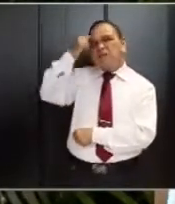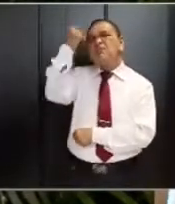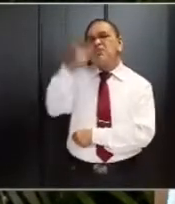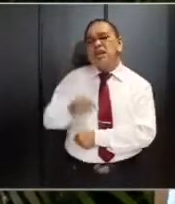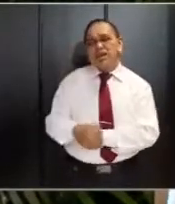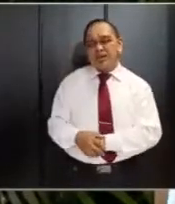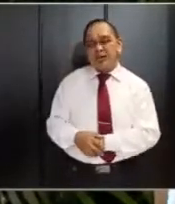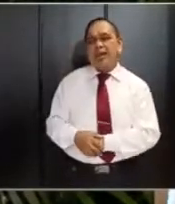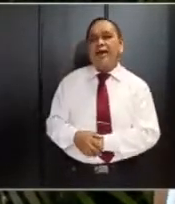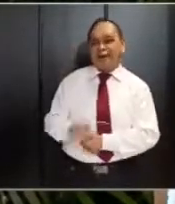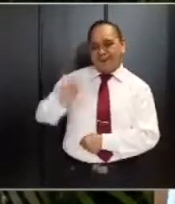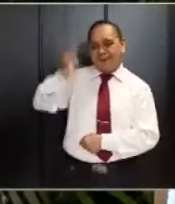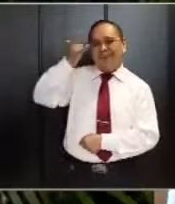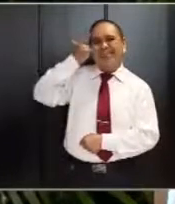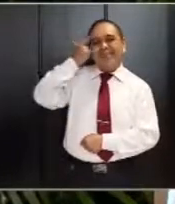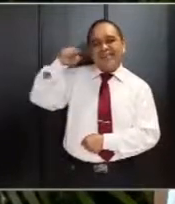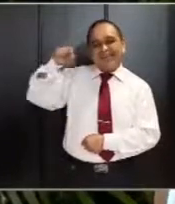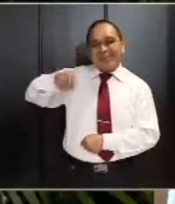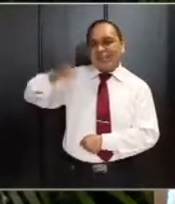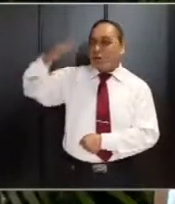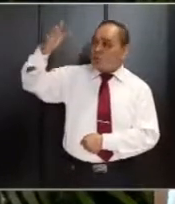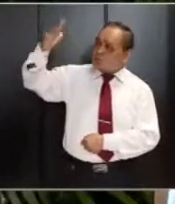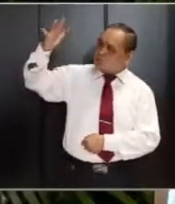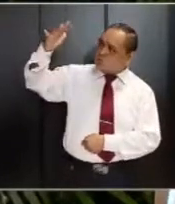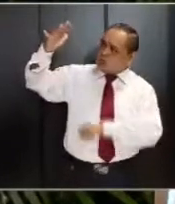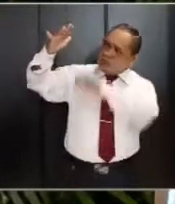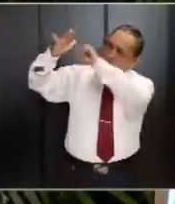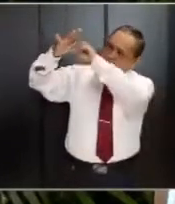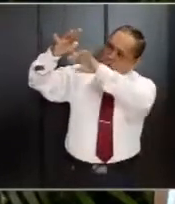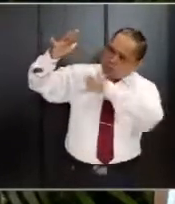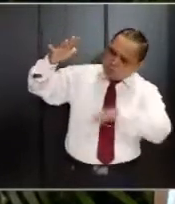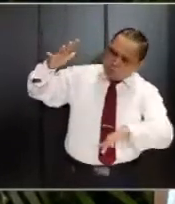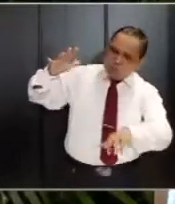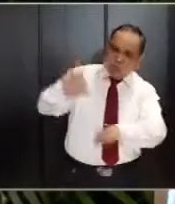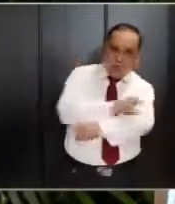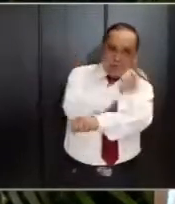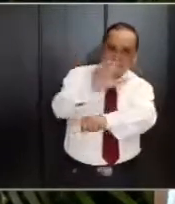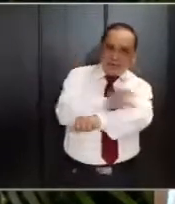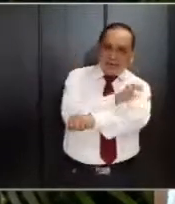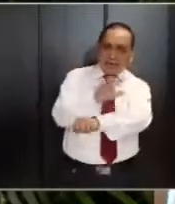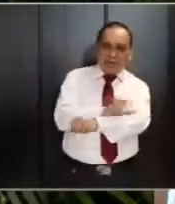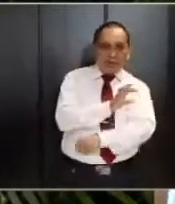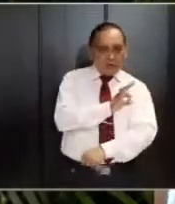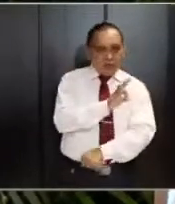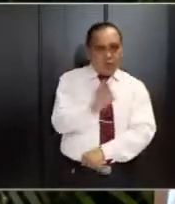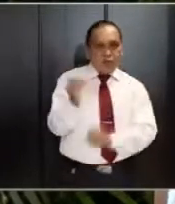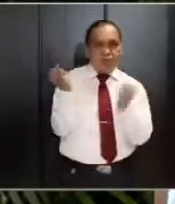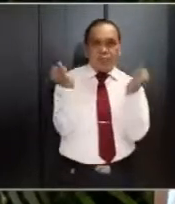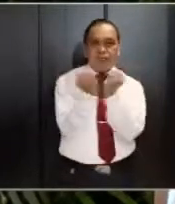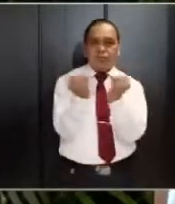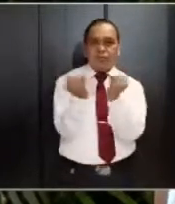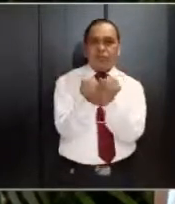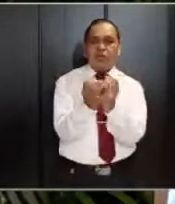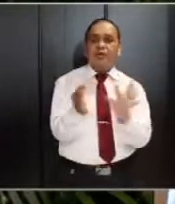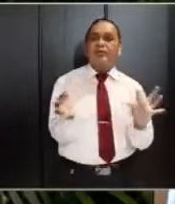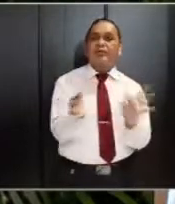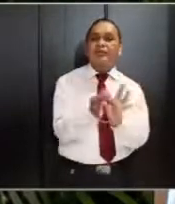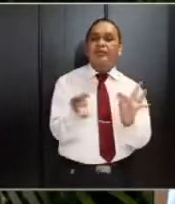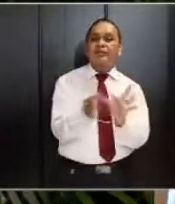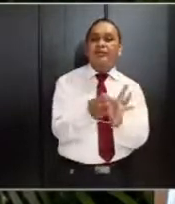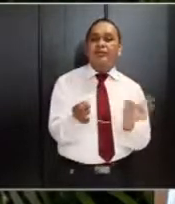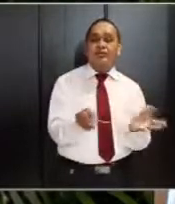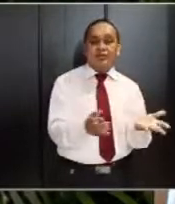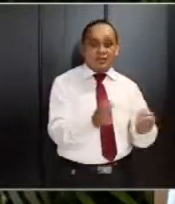zona alta en potencia de energía solar. También hay que hacer muy puntuales y muy claros que la